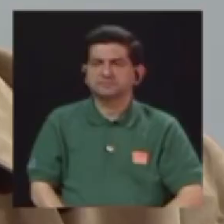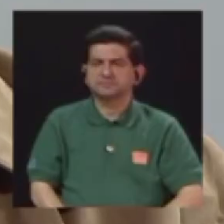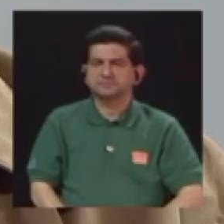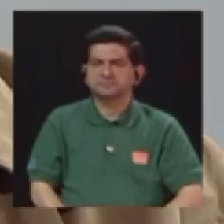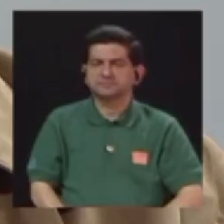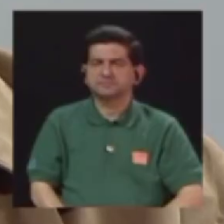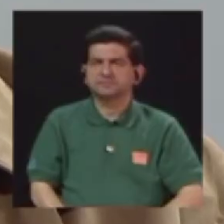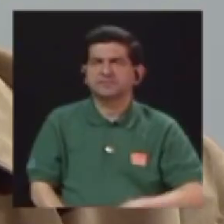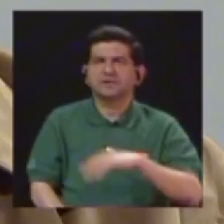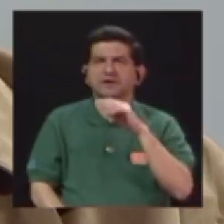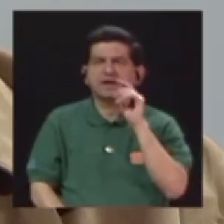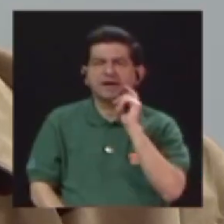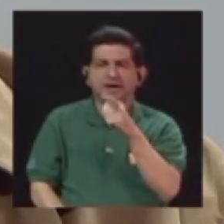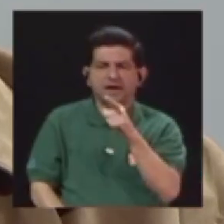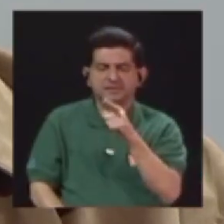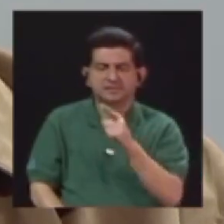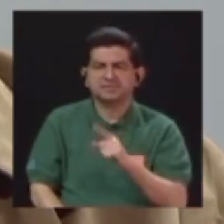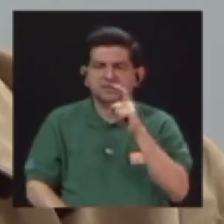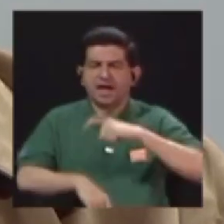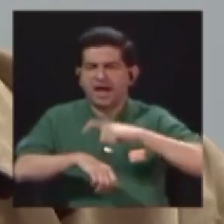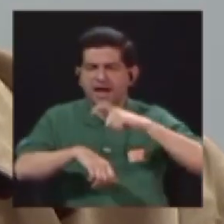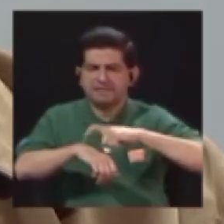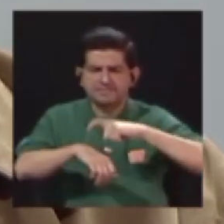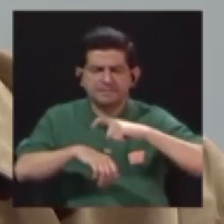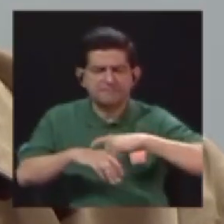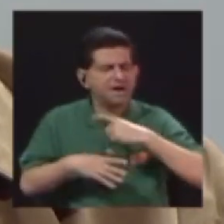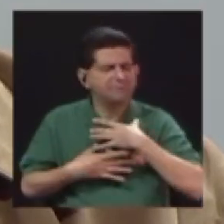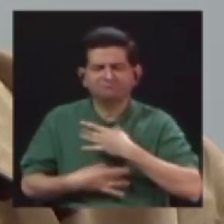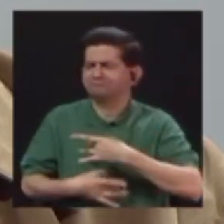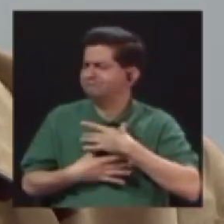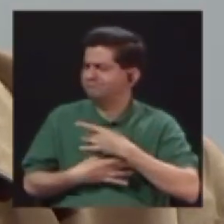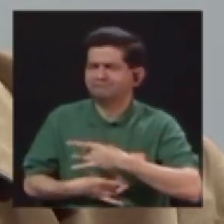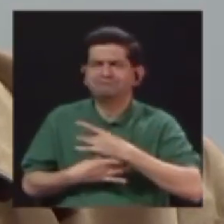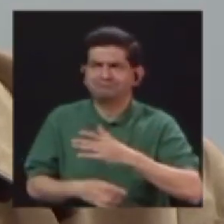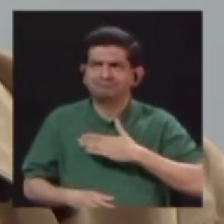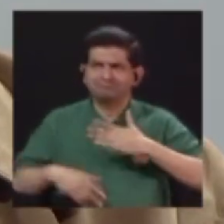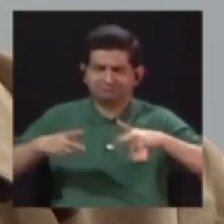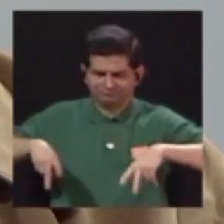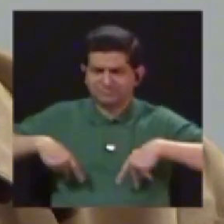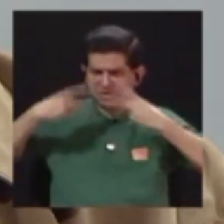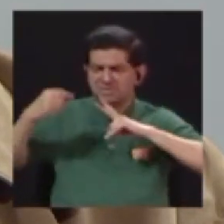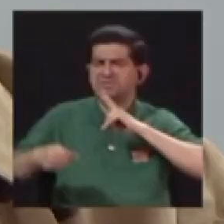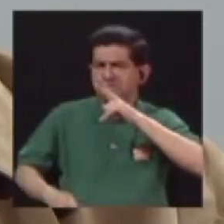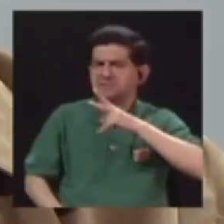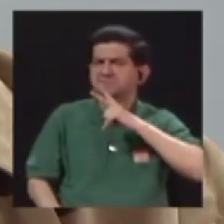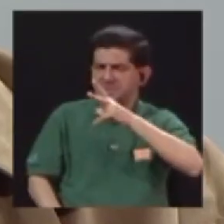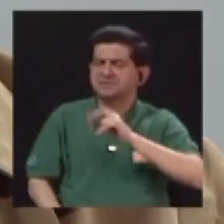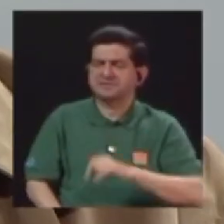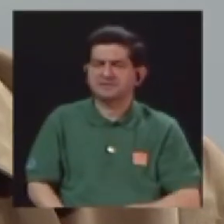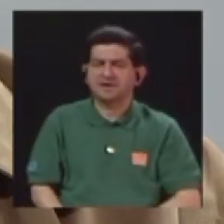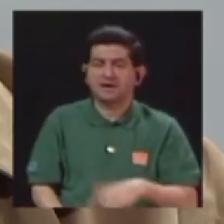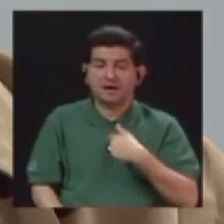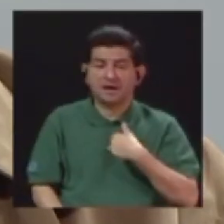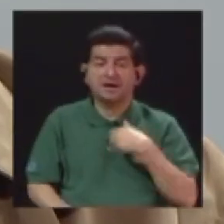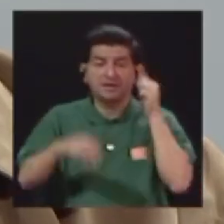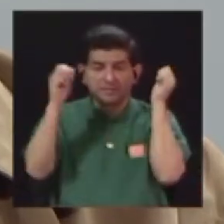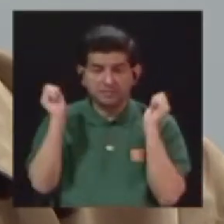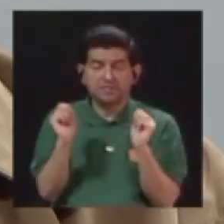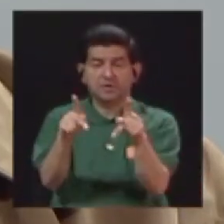Fue una etapa sumamente interesante de mi vida, definitivamente, ¿verdad? Que me